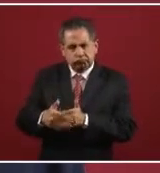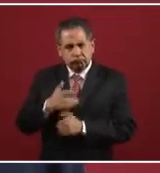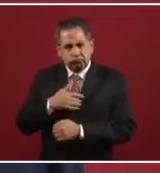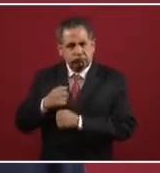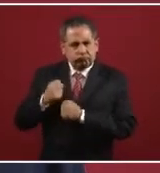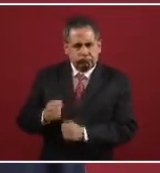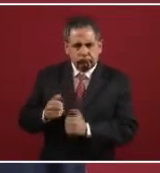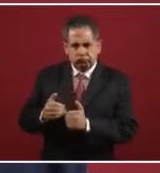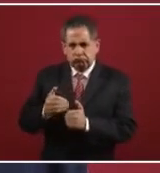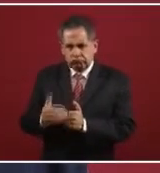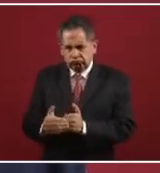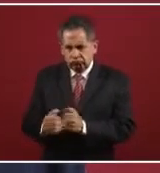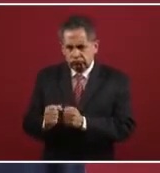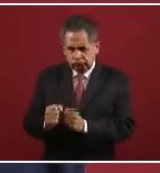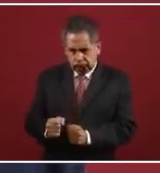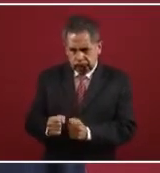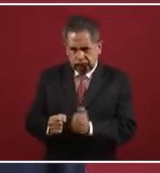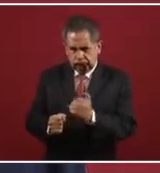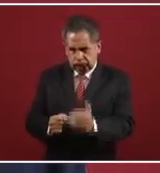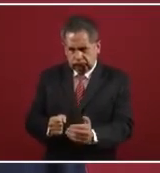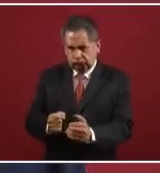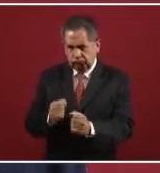firmeza, organizándonos.